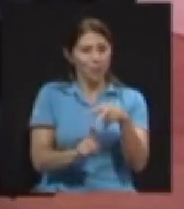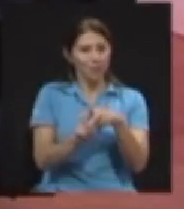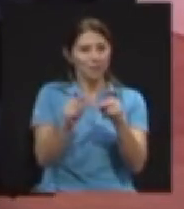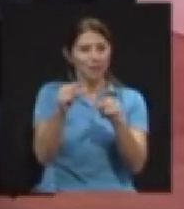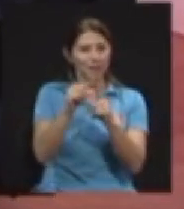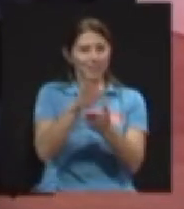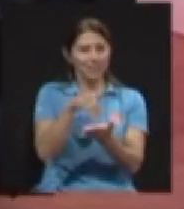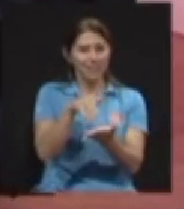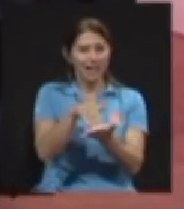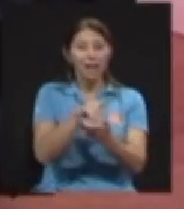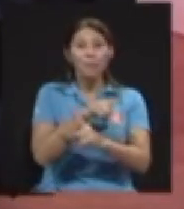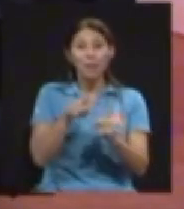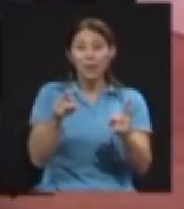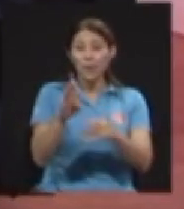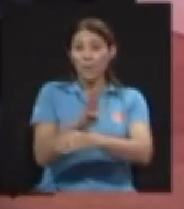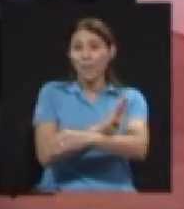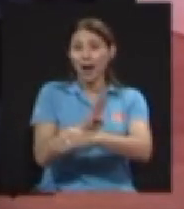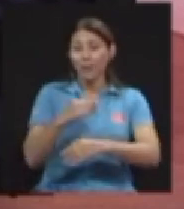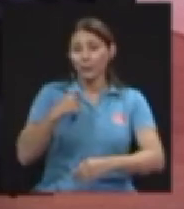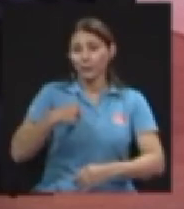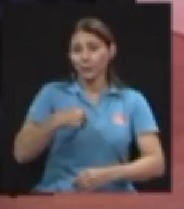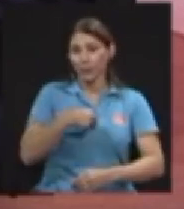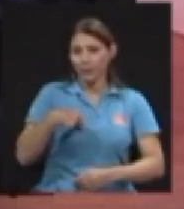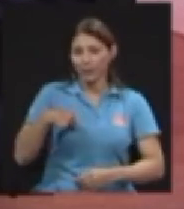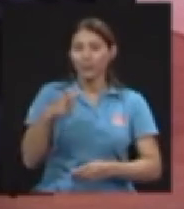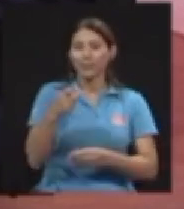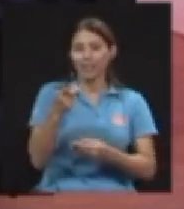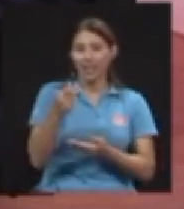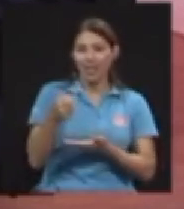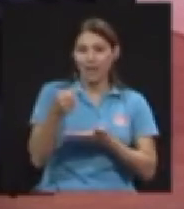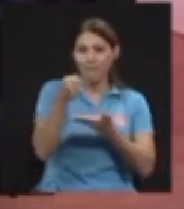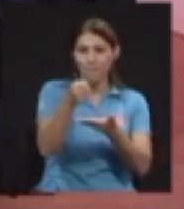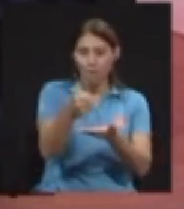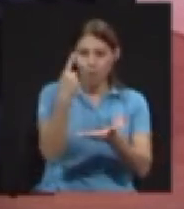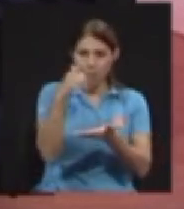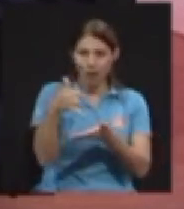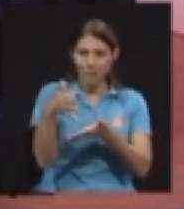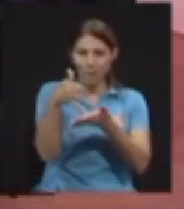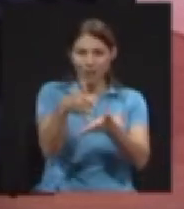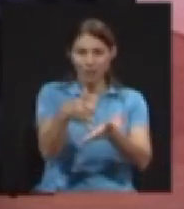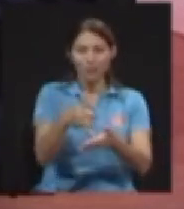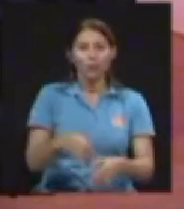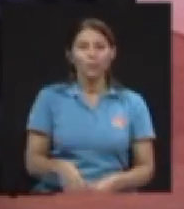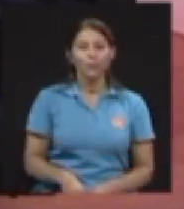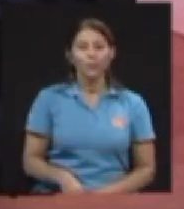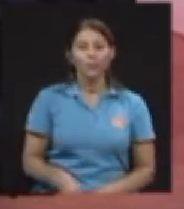es quien dota ese fondo. El